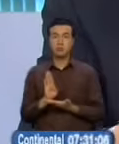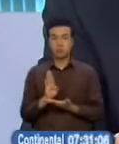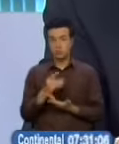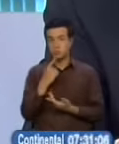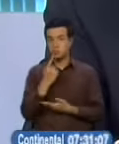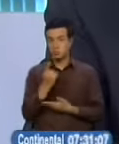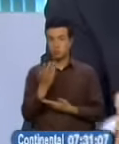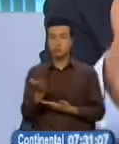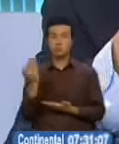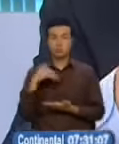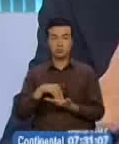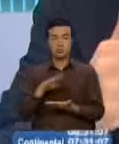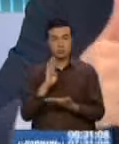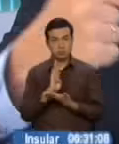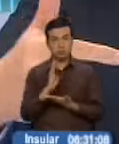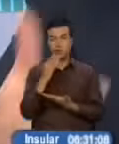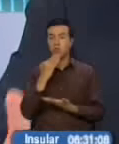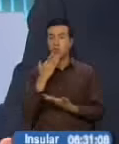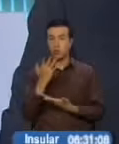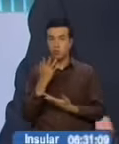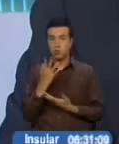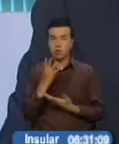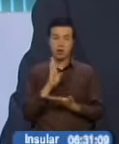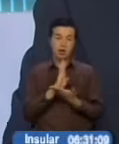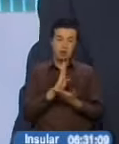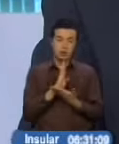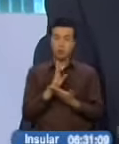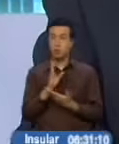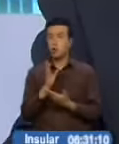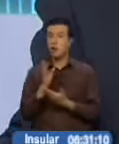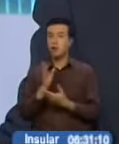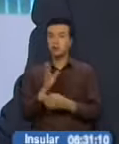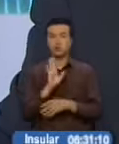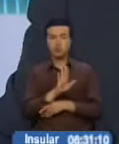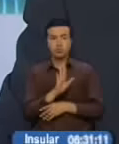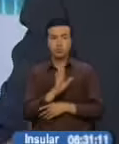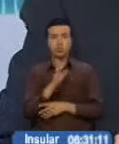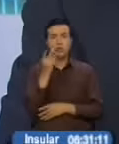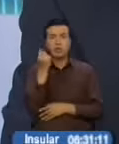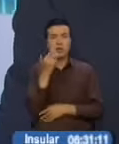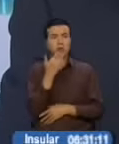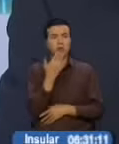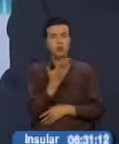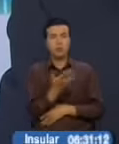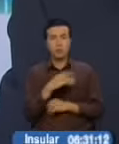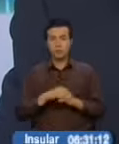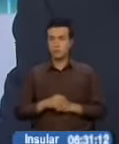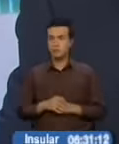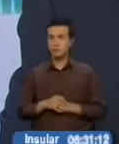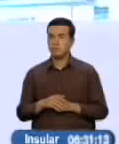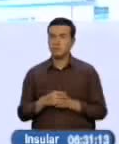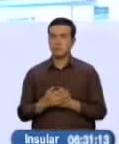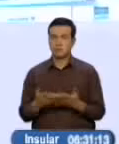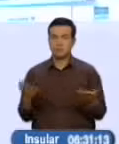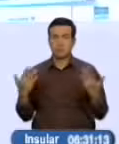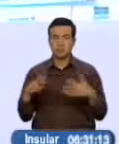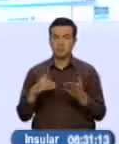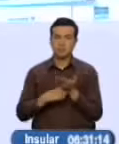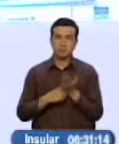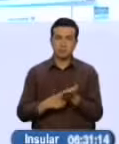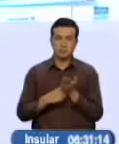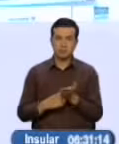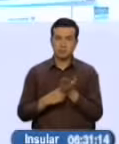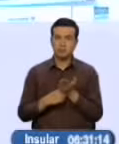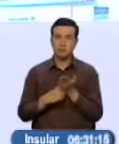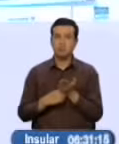para poner énfasis, asegurar el aseguramiento de los gestores y de dónde van a salir esos fondos? Esto y este debate se ha